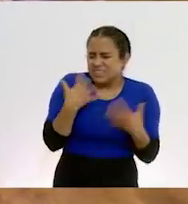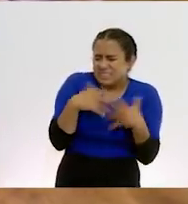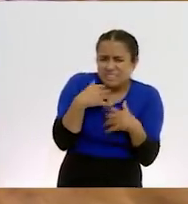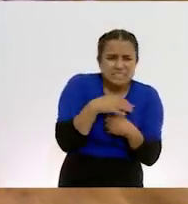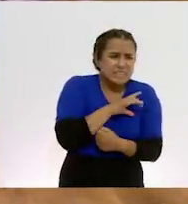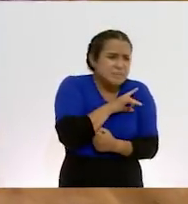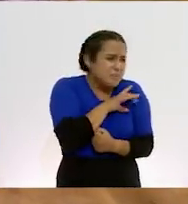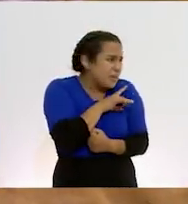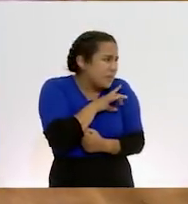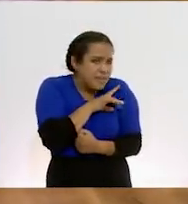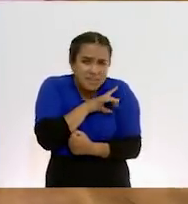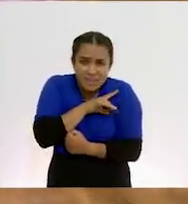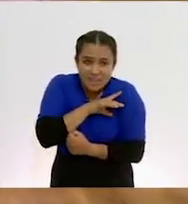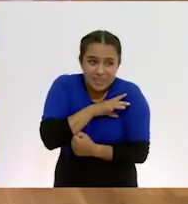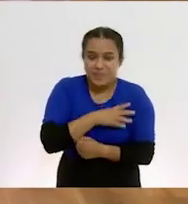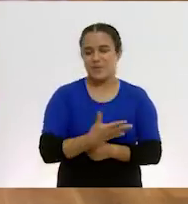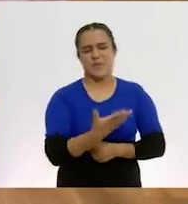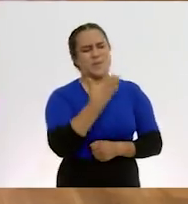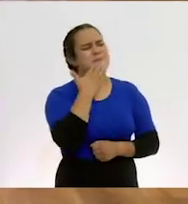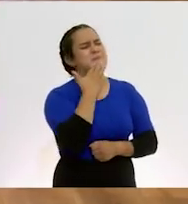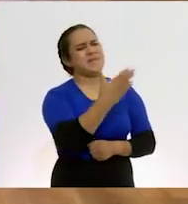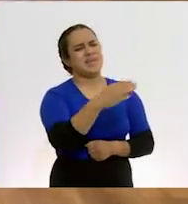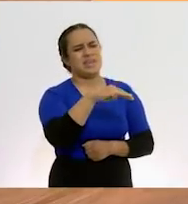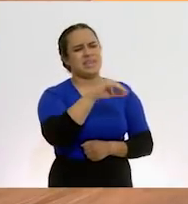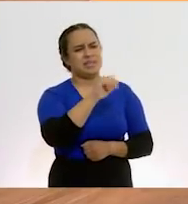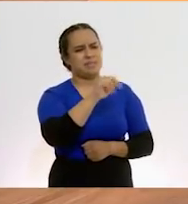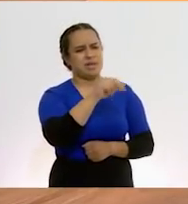¡Qué miedo! Mucho miedo. Muy bien, Mariana.